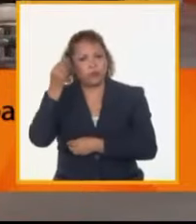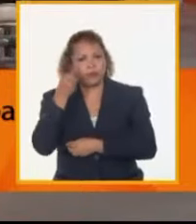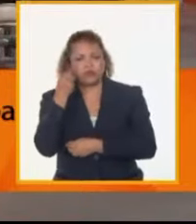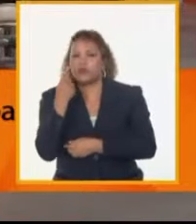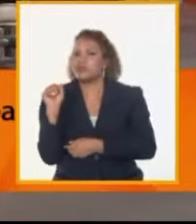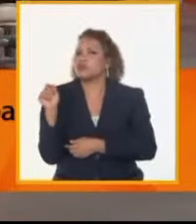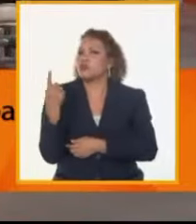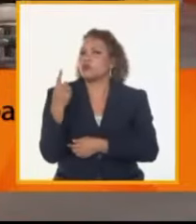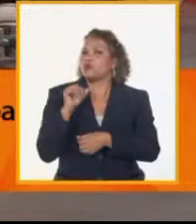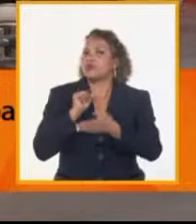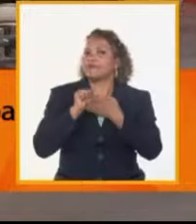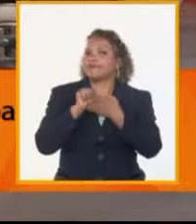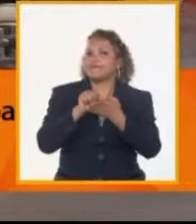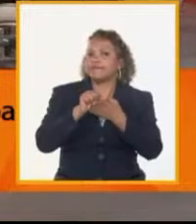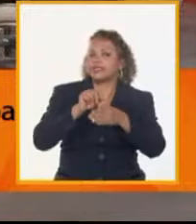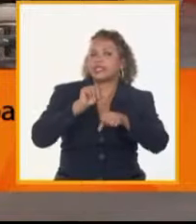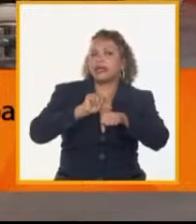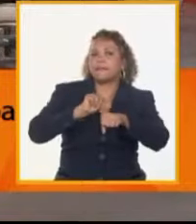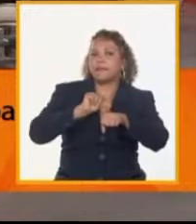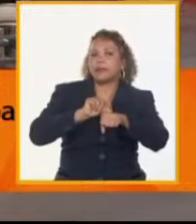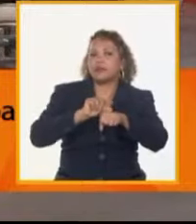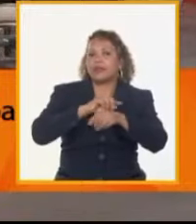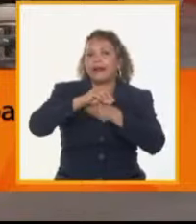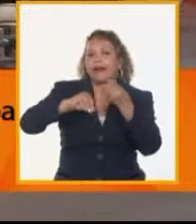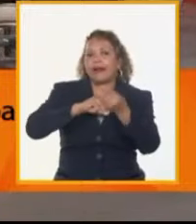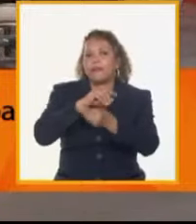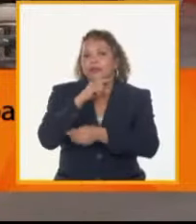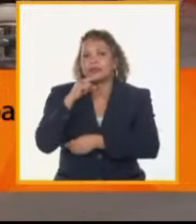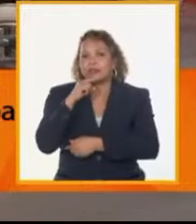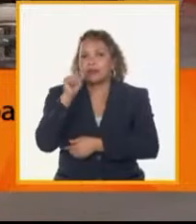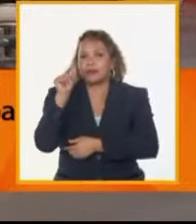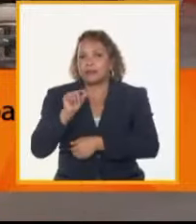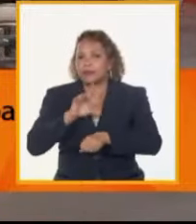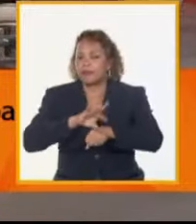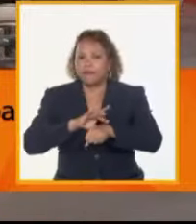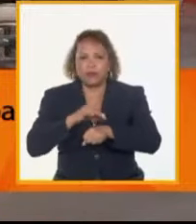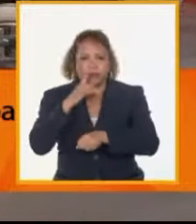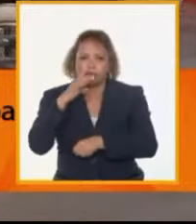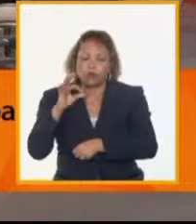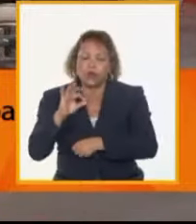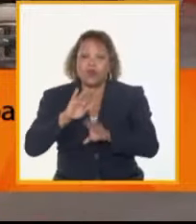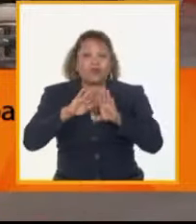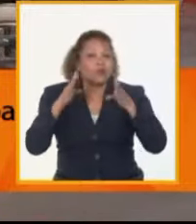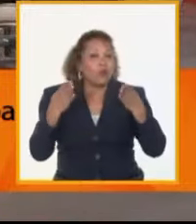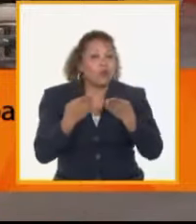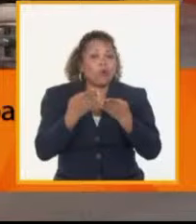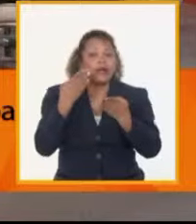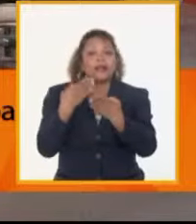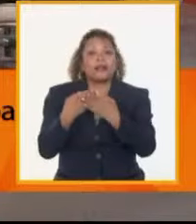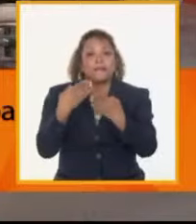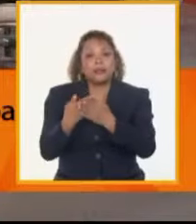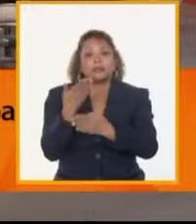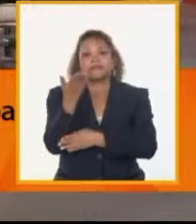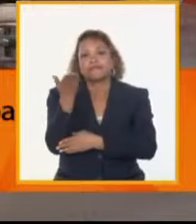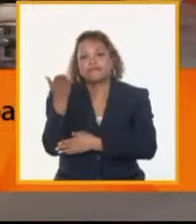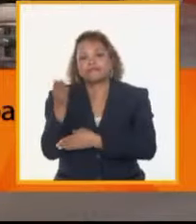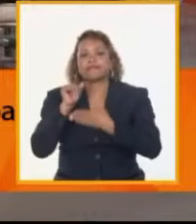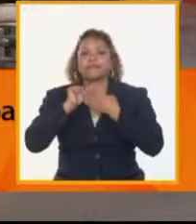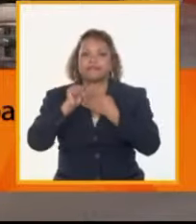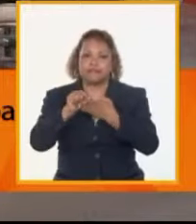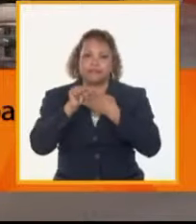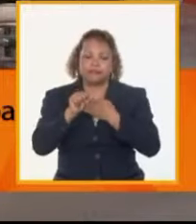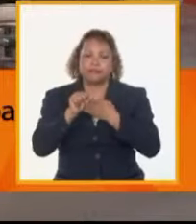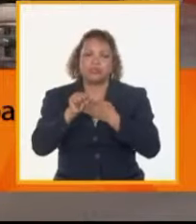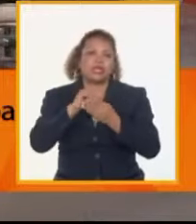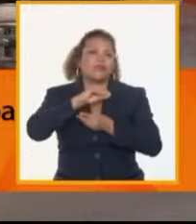servicio de hemodiálisis. Nosotros, todas las direcciones municipales de salud demandan servicios de salud, que no es de